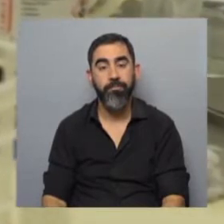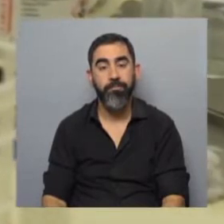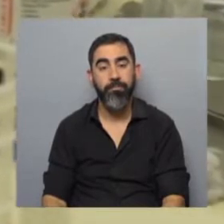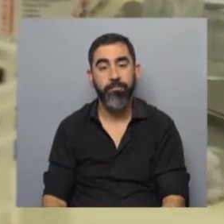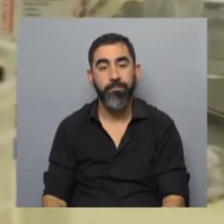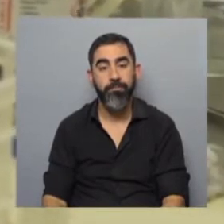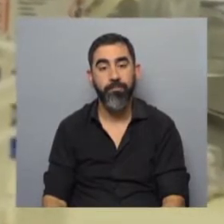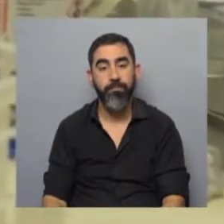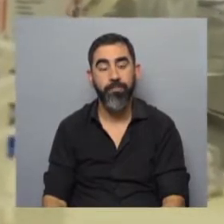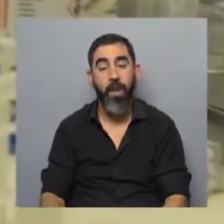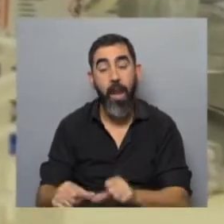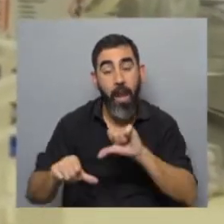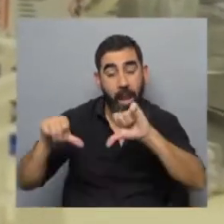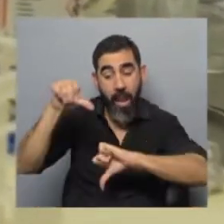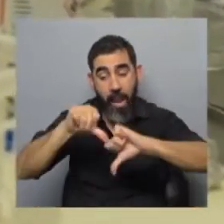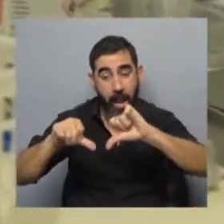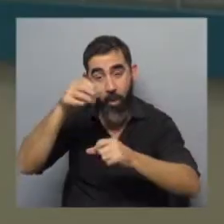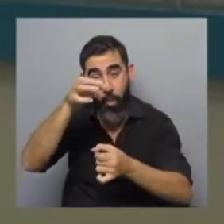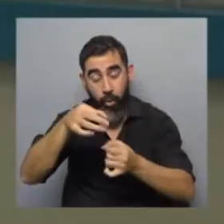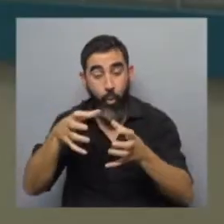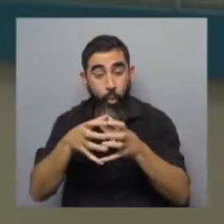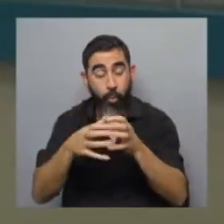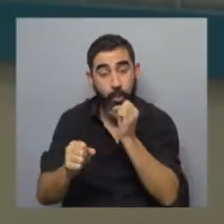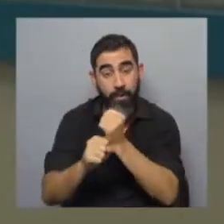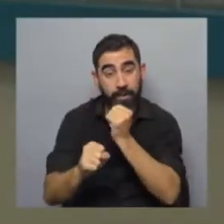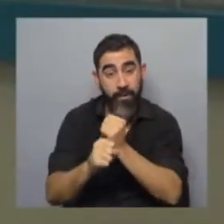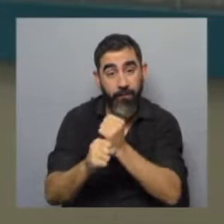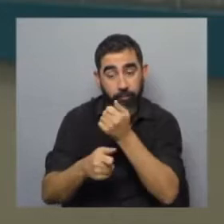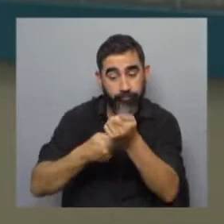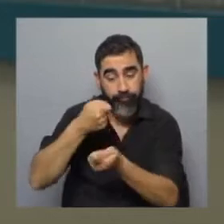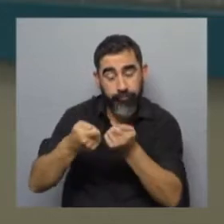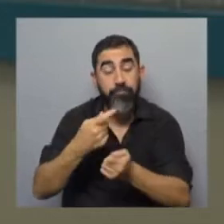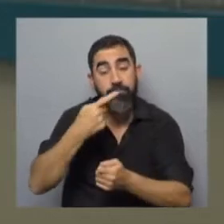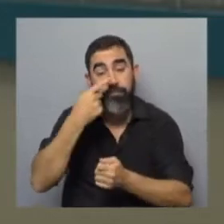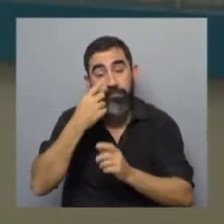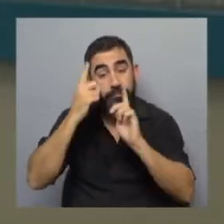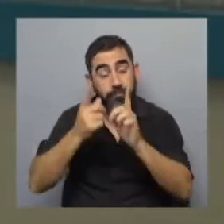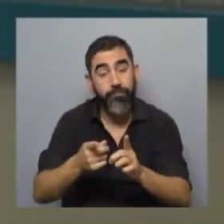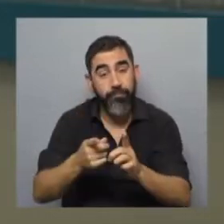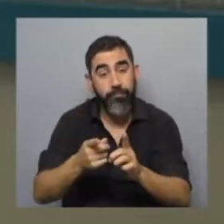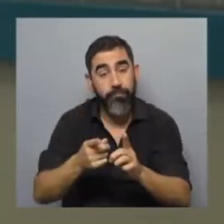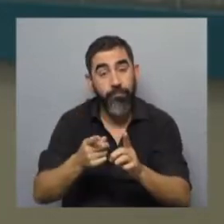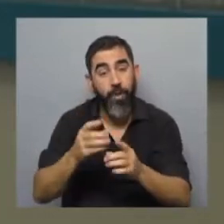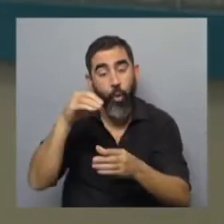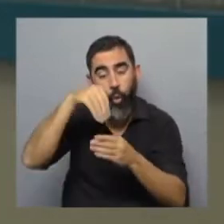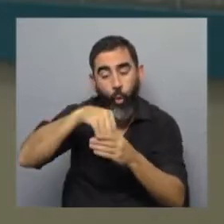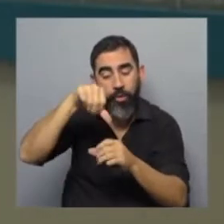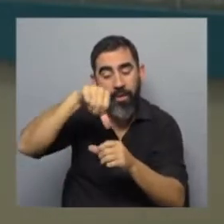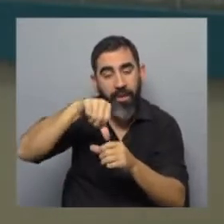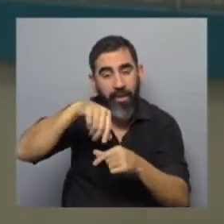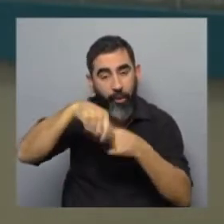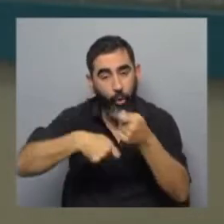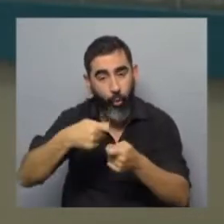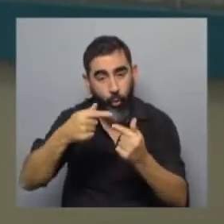Y lo que suma nuestro laboratorio o nuestro grupo de trabajo es que nos interesa también no solo lo que contiene